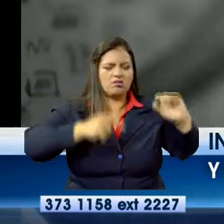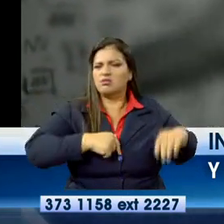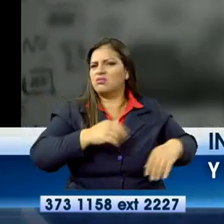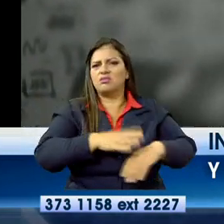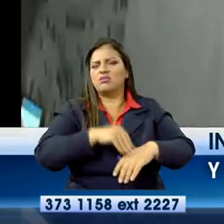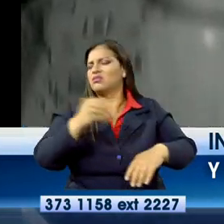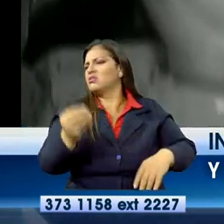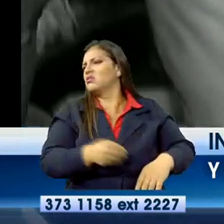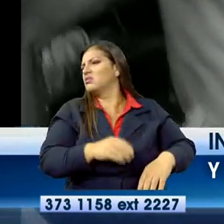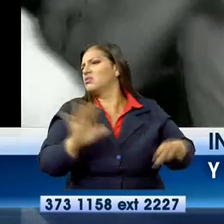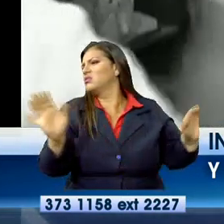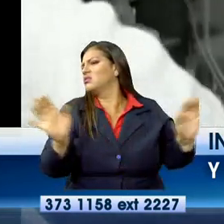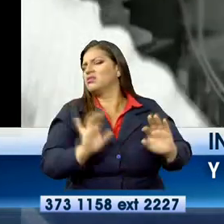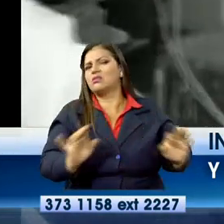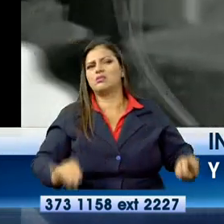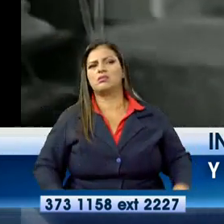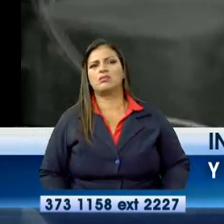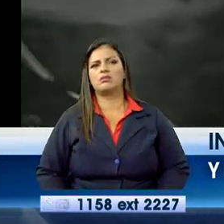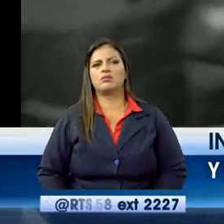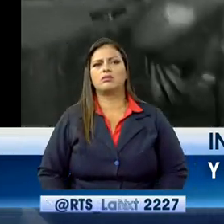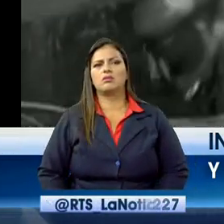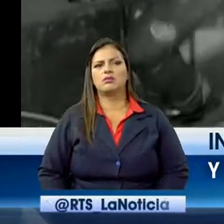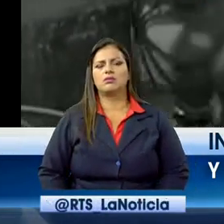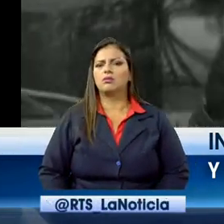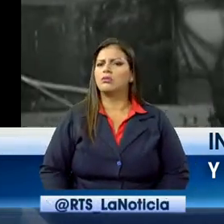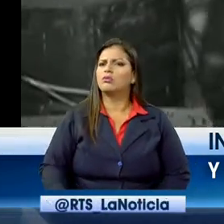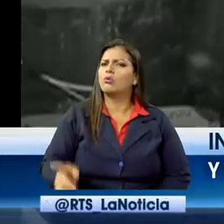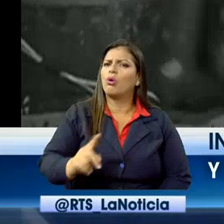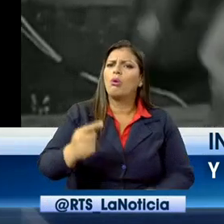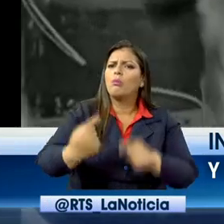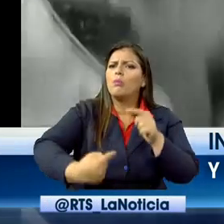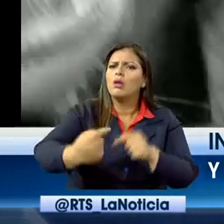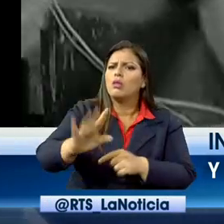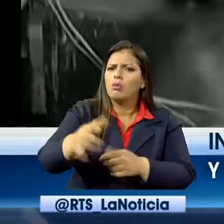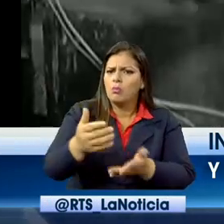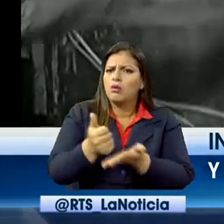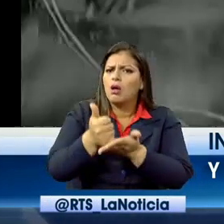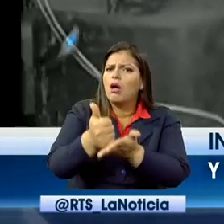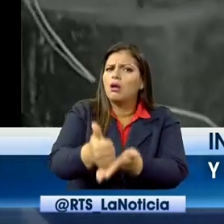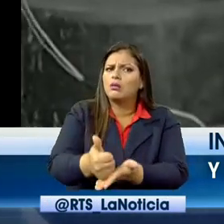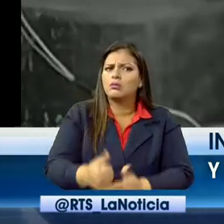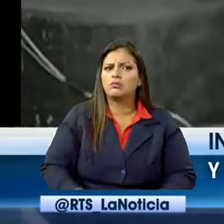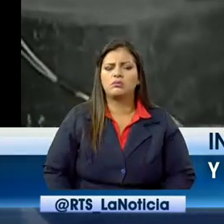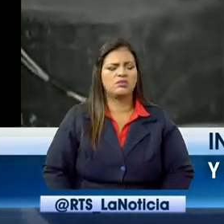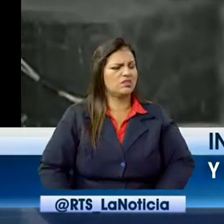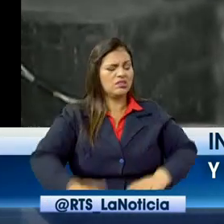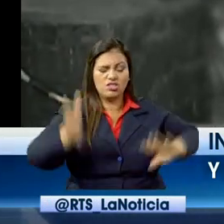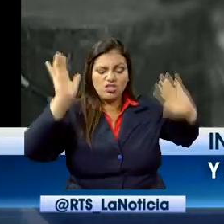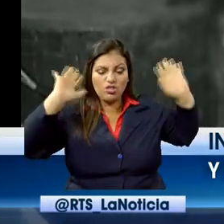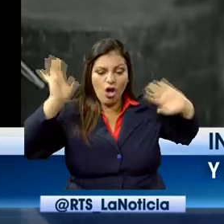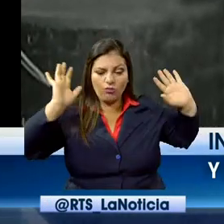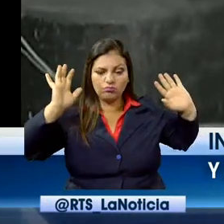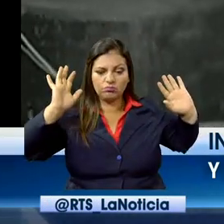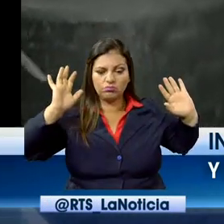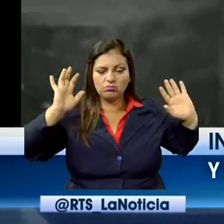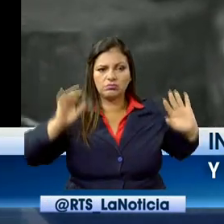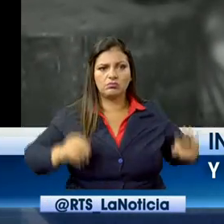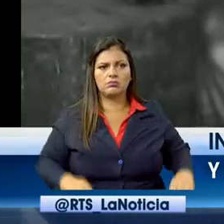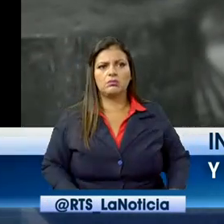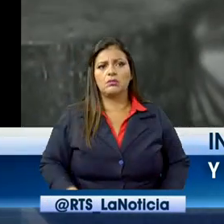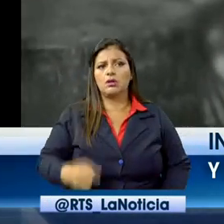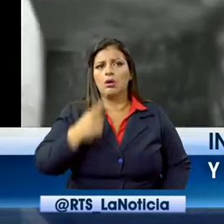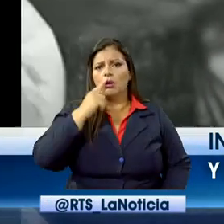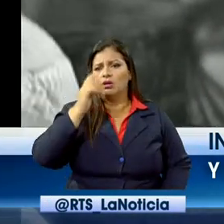para la quemadura. Termo, espera, no grites que no estamos peleando, viejo. Estate traído. Ven acá, oye, oye. Algo asustado